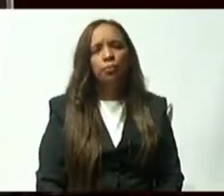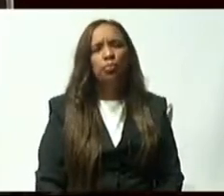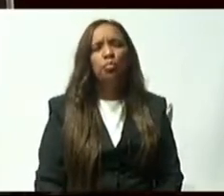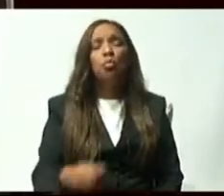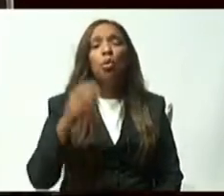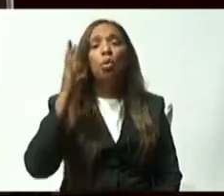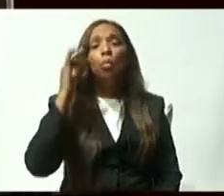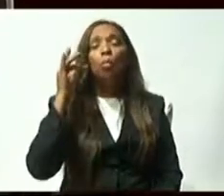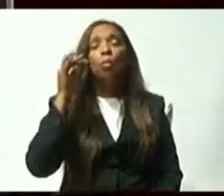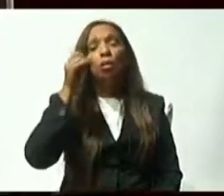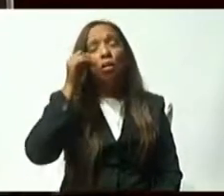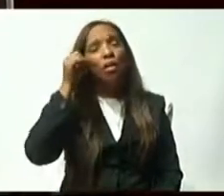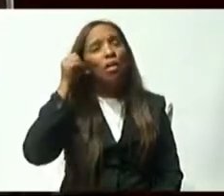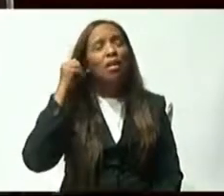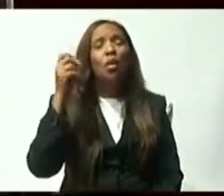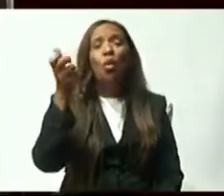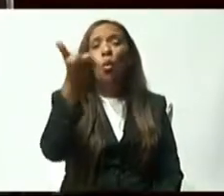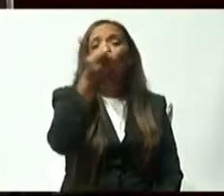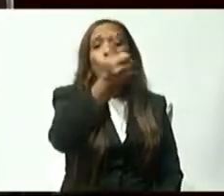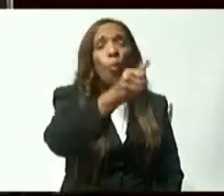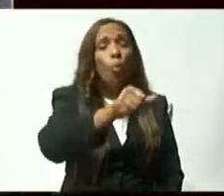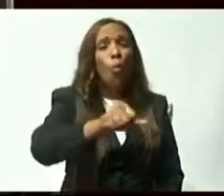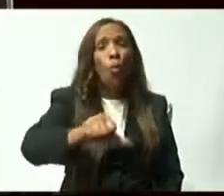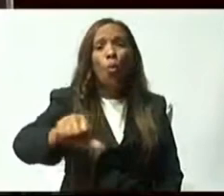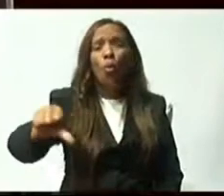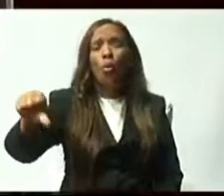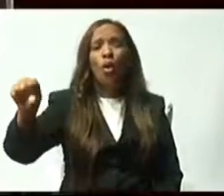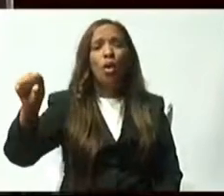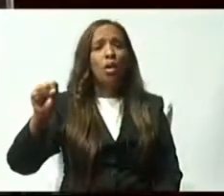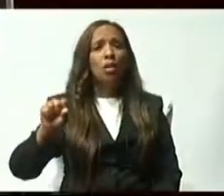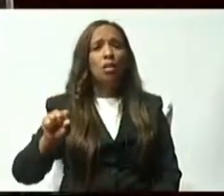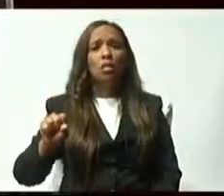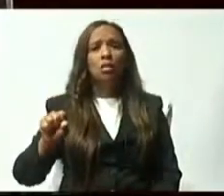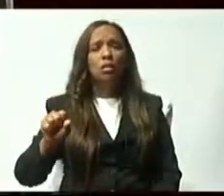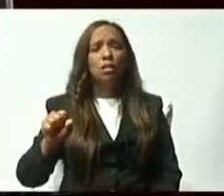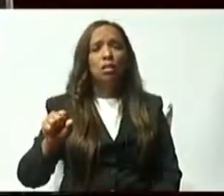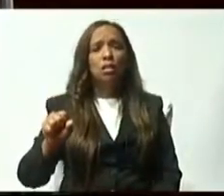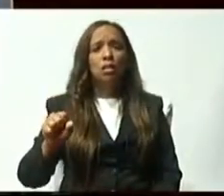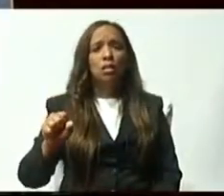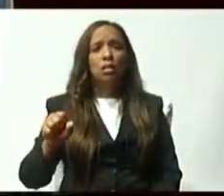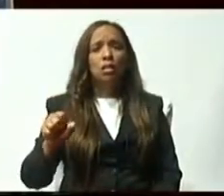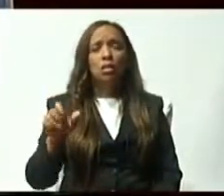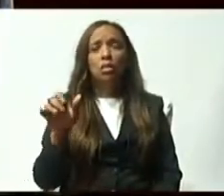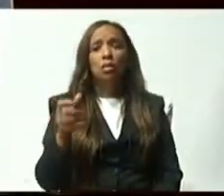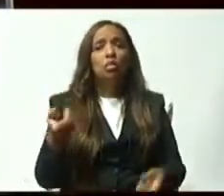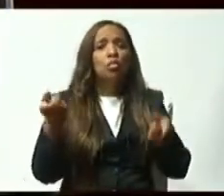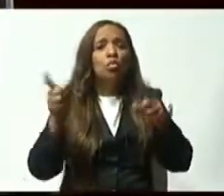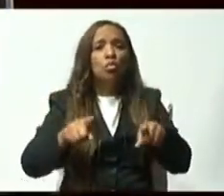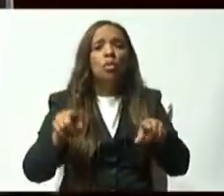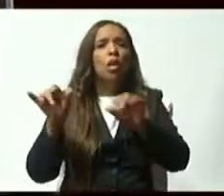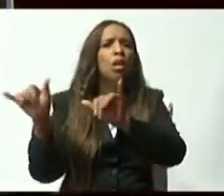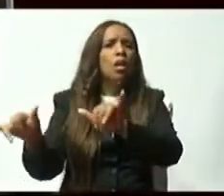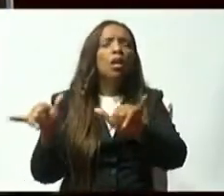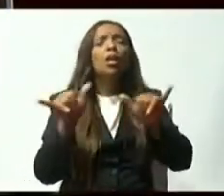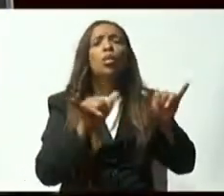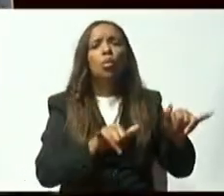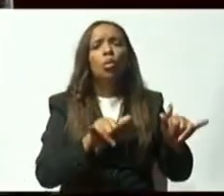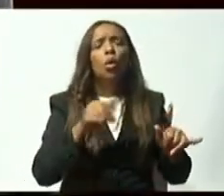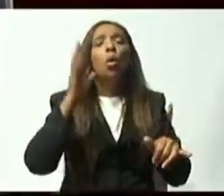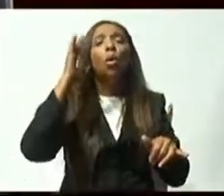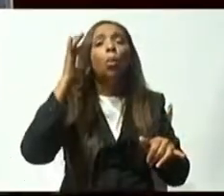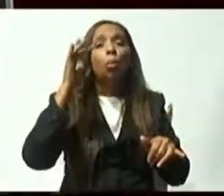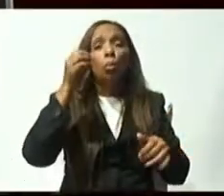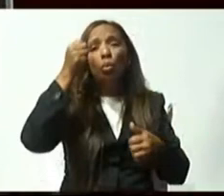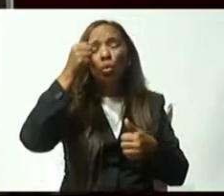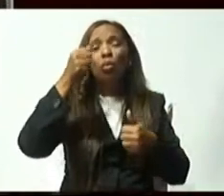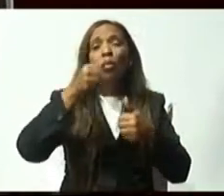cualquiera! Todo el mundo sabe cuál era mi relación con ese exdiputado y hasta